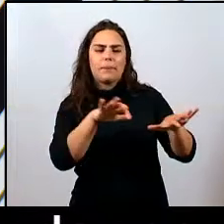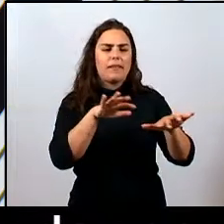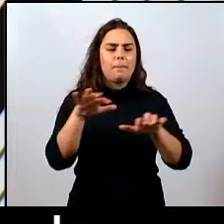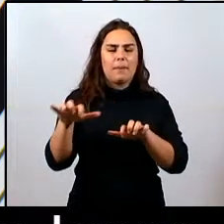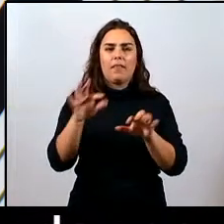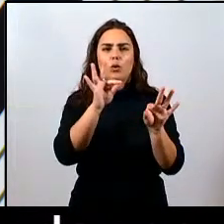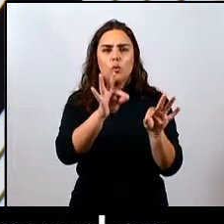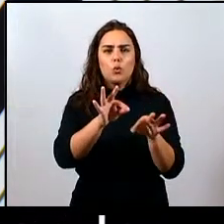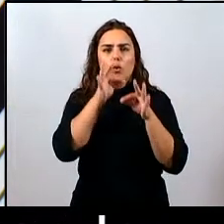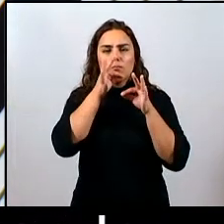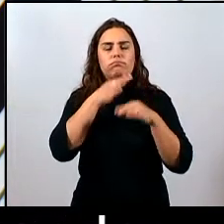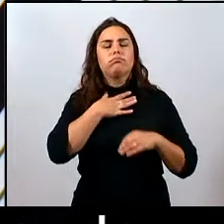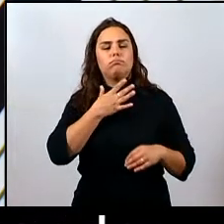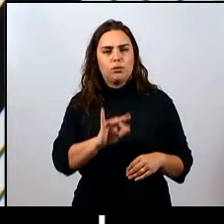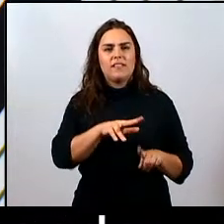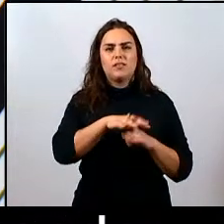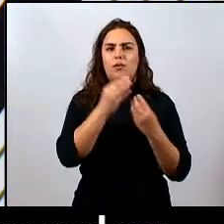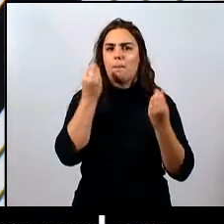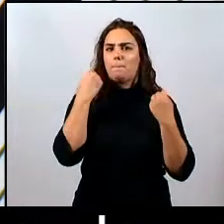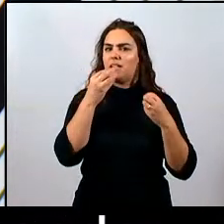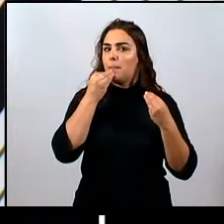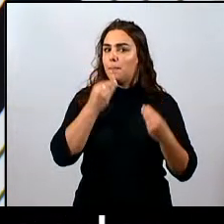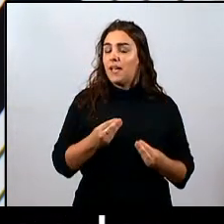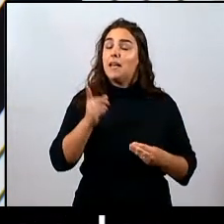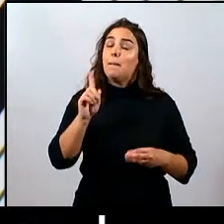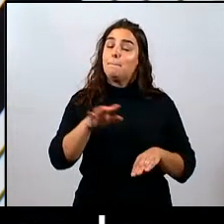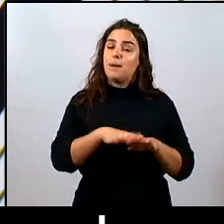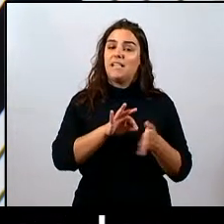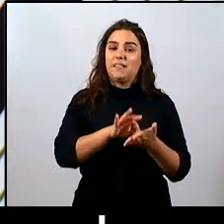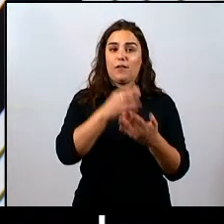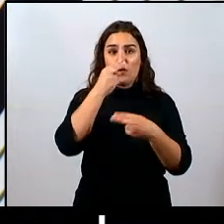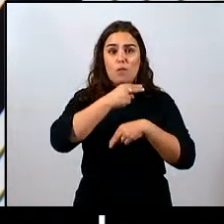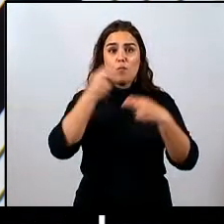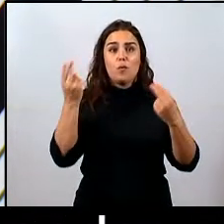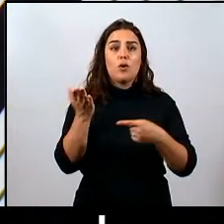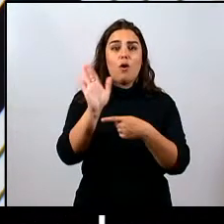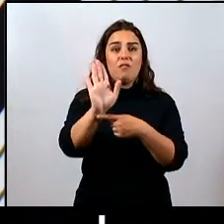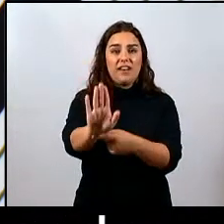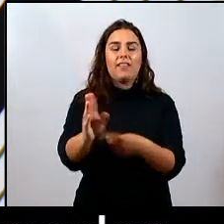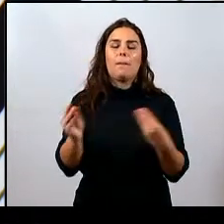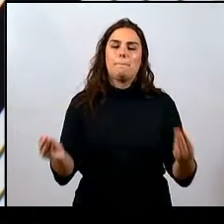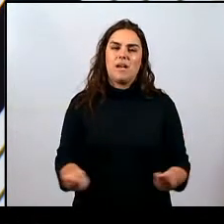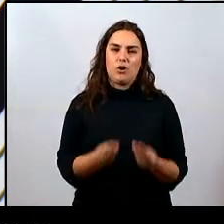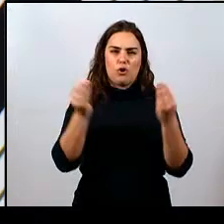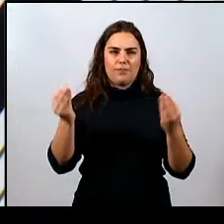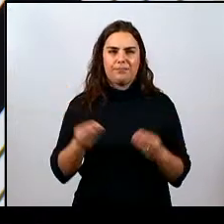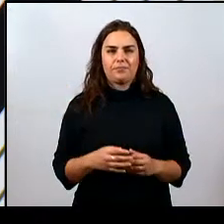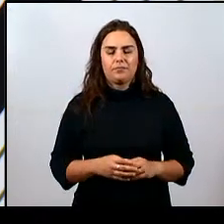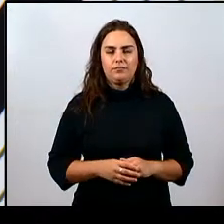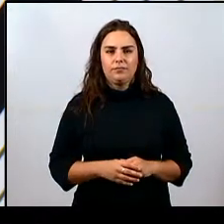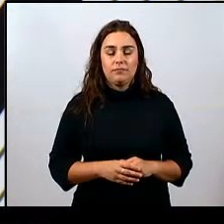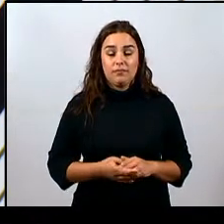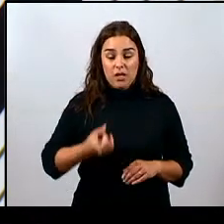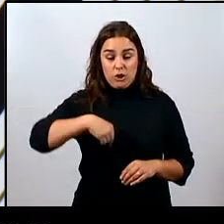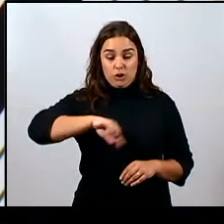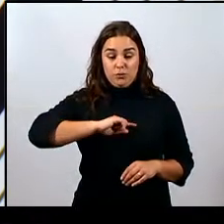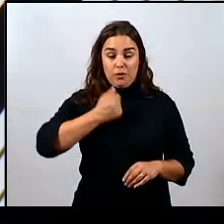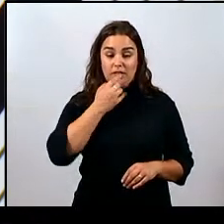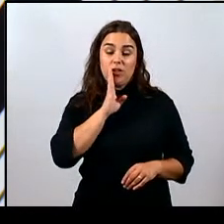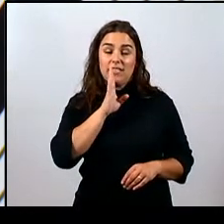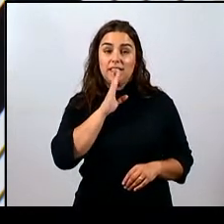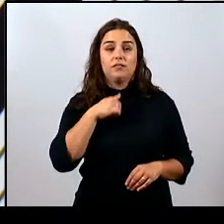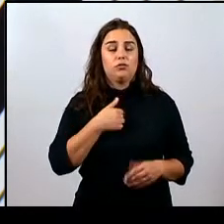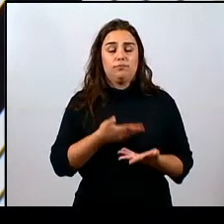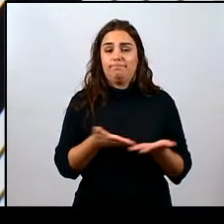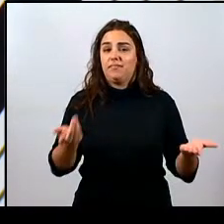situaciones excepcionales y con esto mejorar los servicios públicos que ofrecemos a todos los ciudadanos. Nosotros, como decía, estamos al servicio